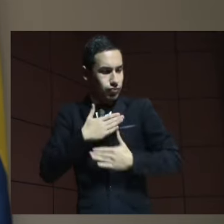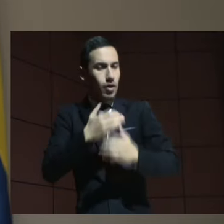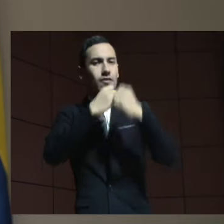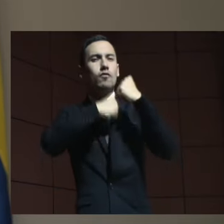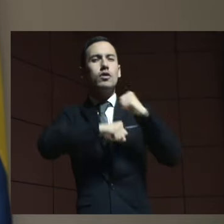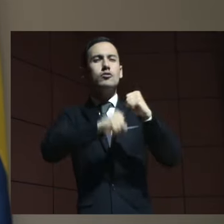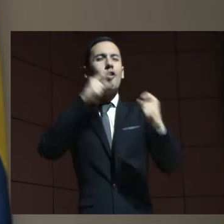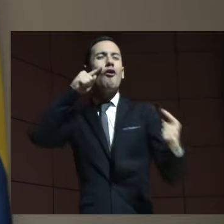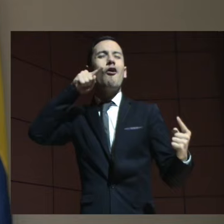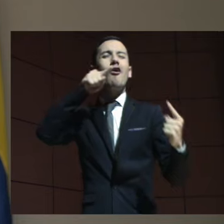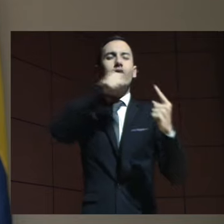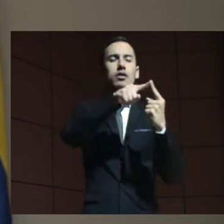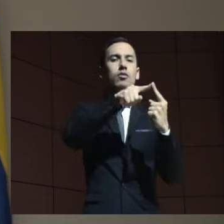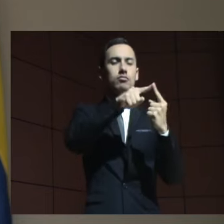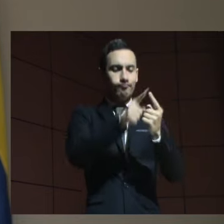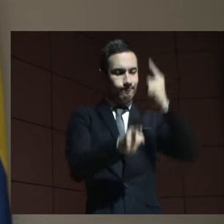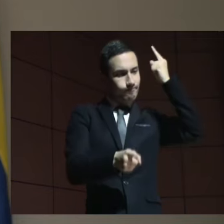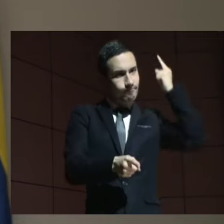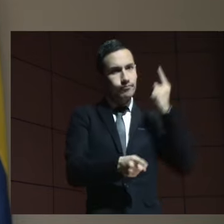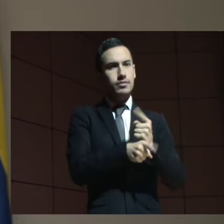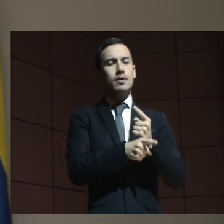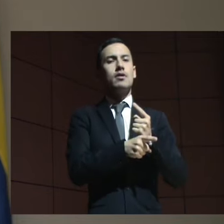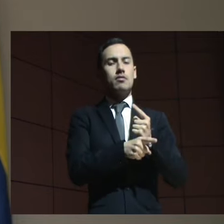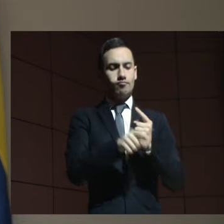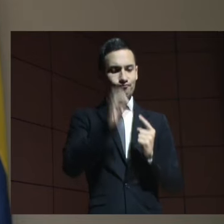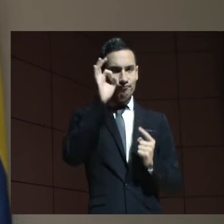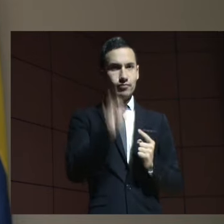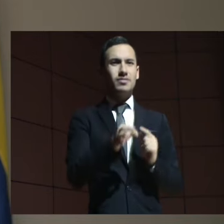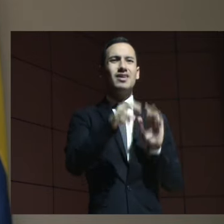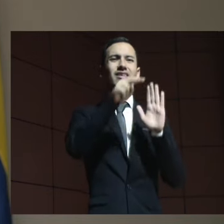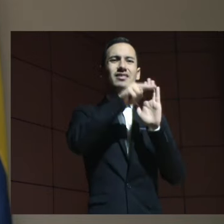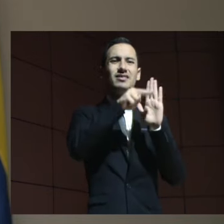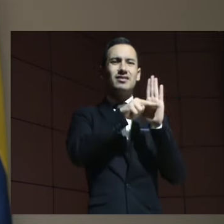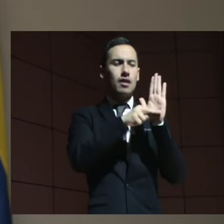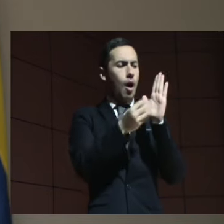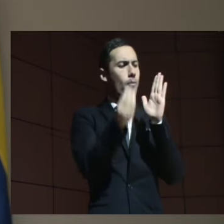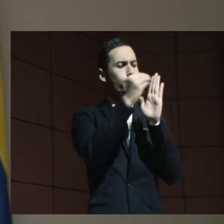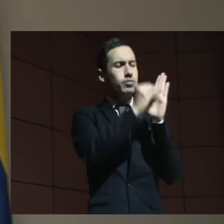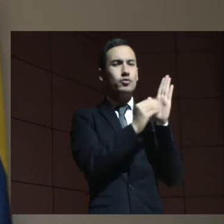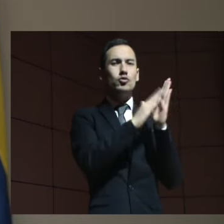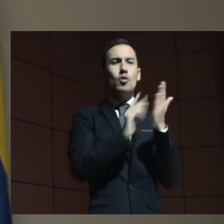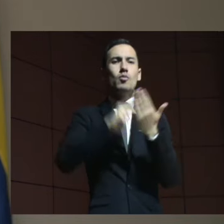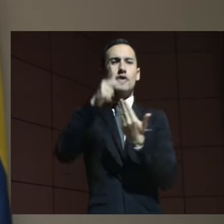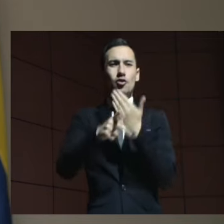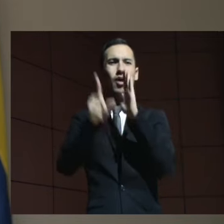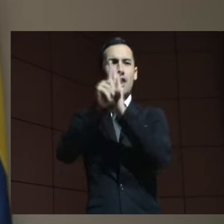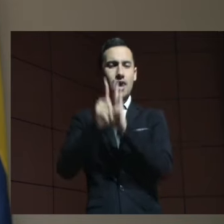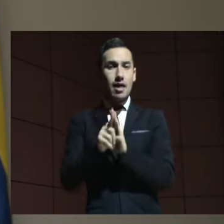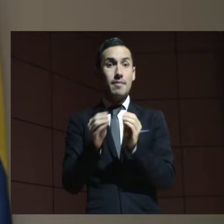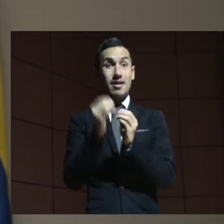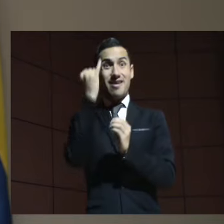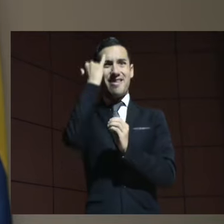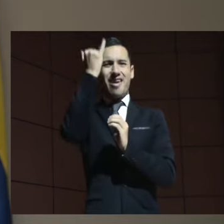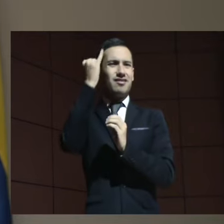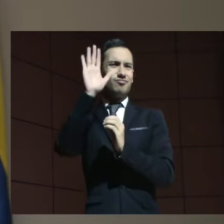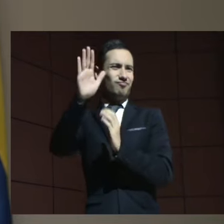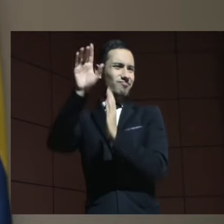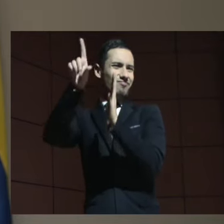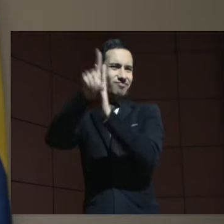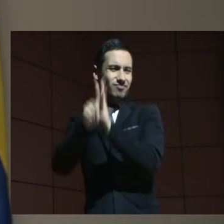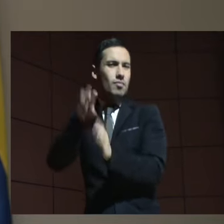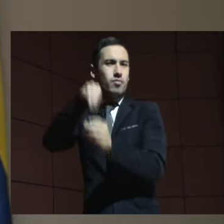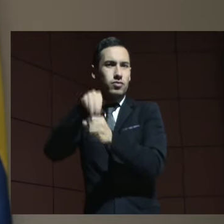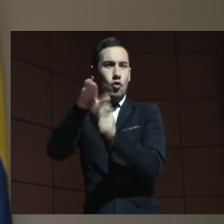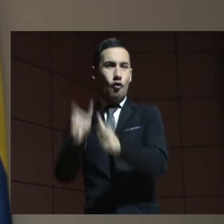sus esfuerzos para garantizar el cumplimiento pleno y sobre todo que los proyectos de ley y las